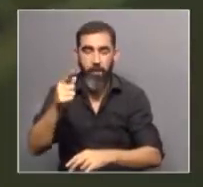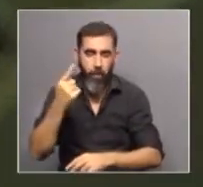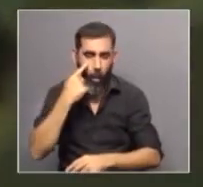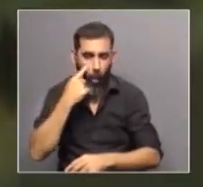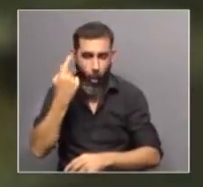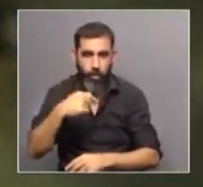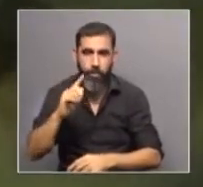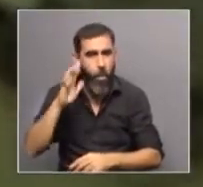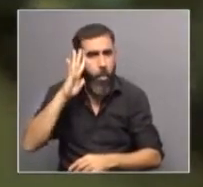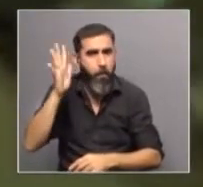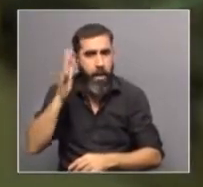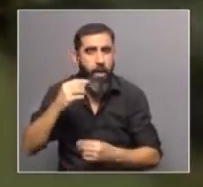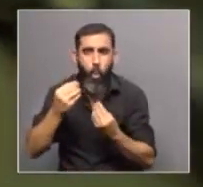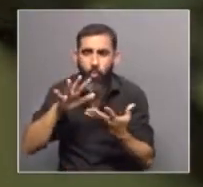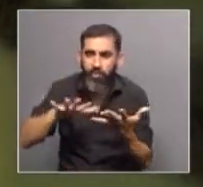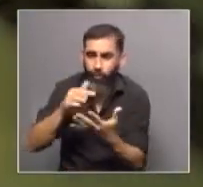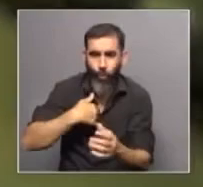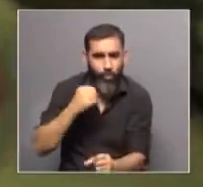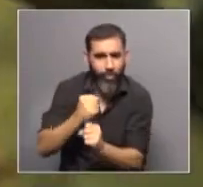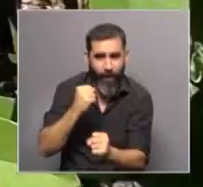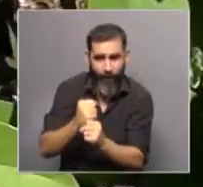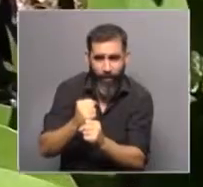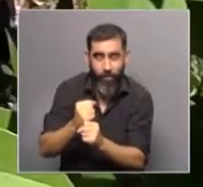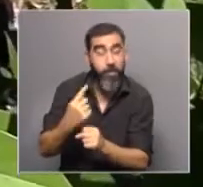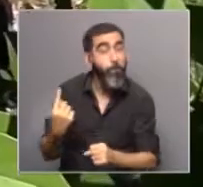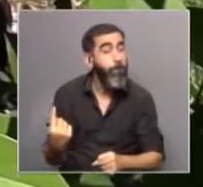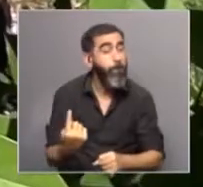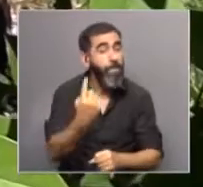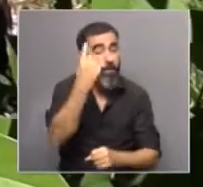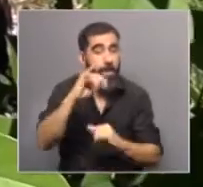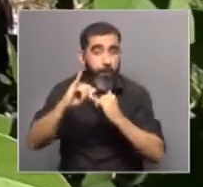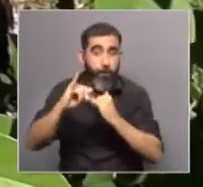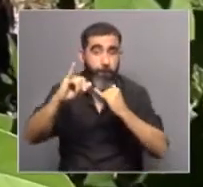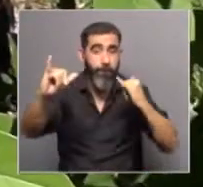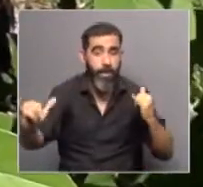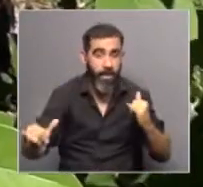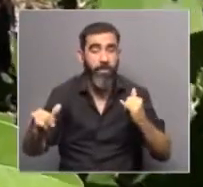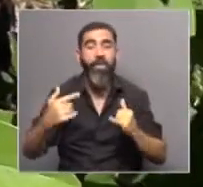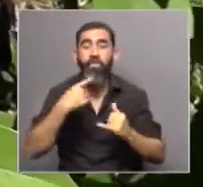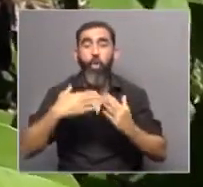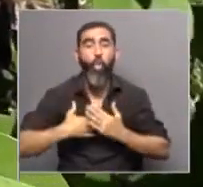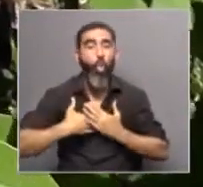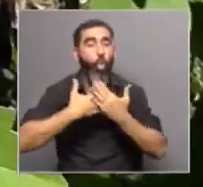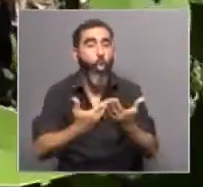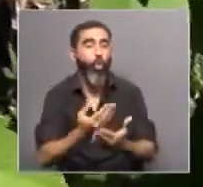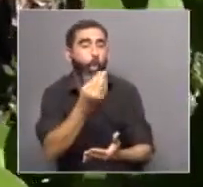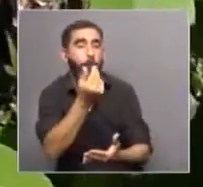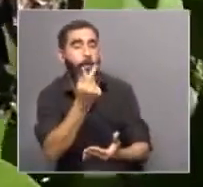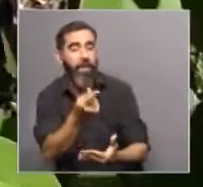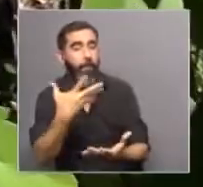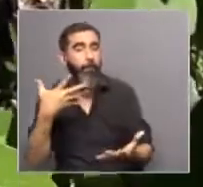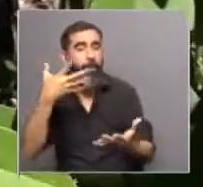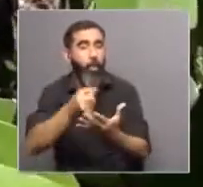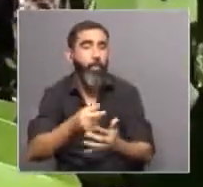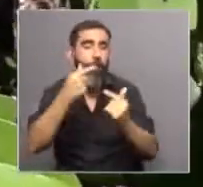puesto a pensar en las condiciones que trabajo, y su primer mail fue: te voy a donar dinero para que puedas comprar